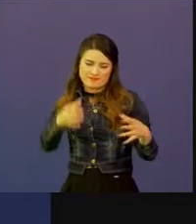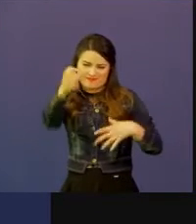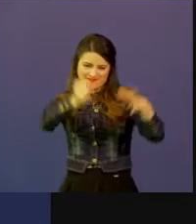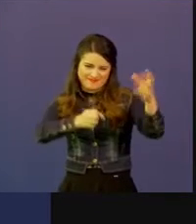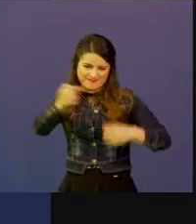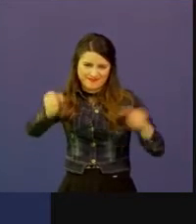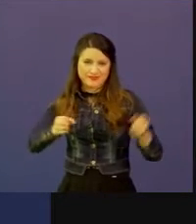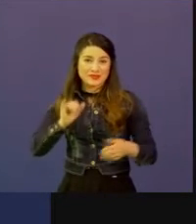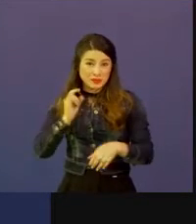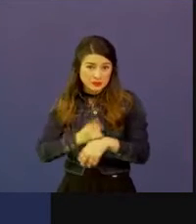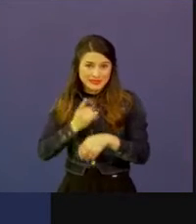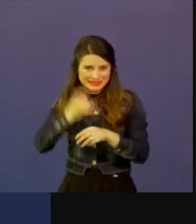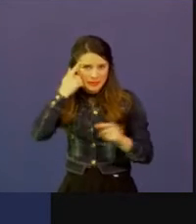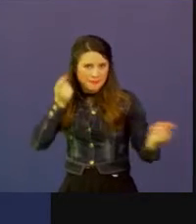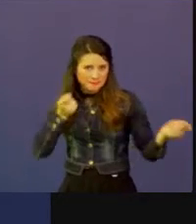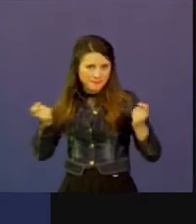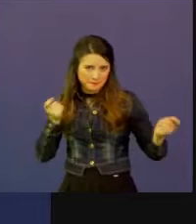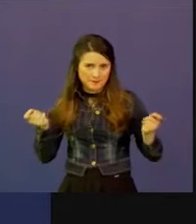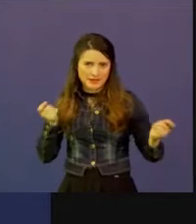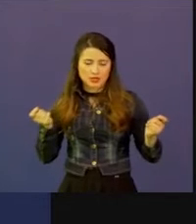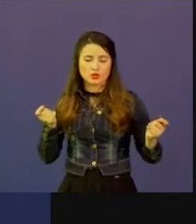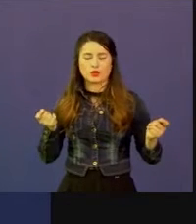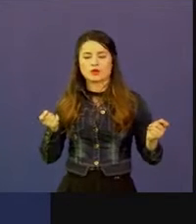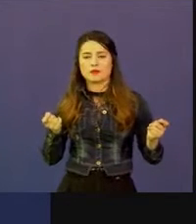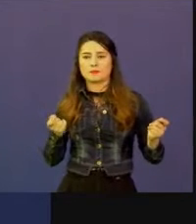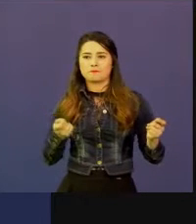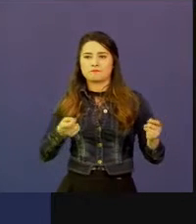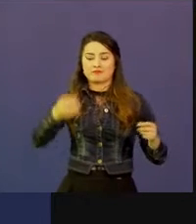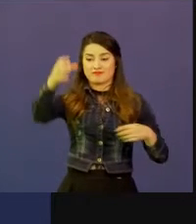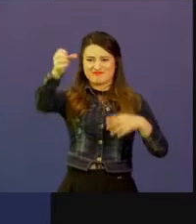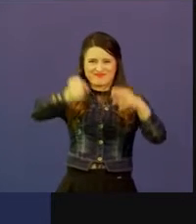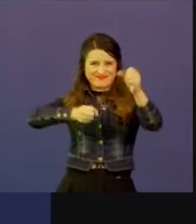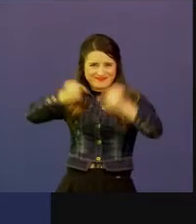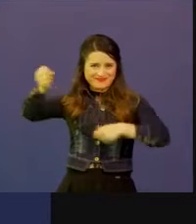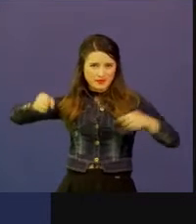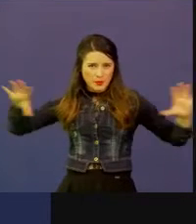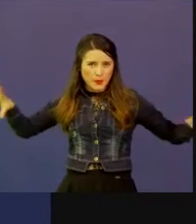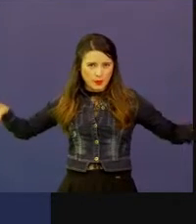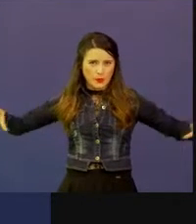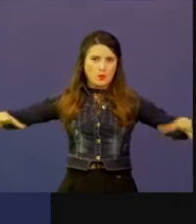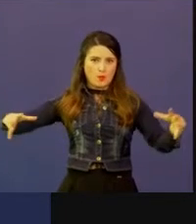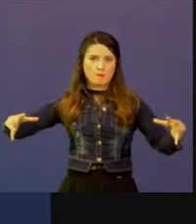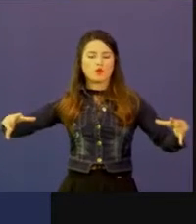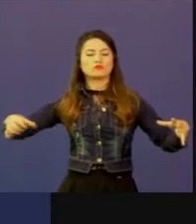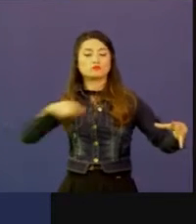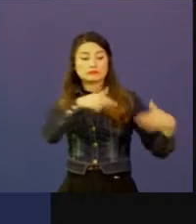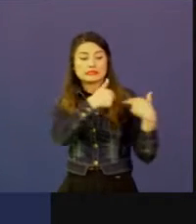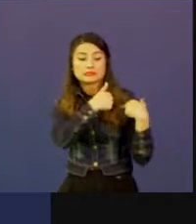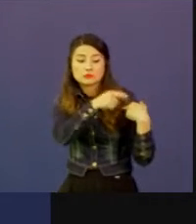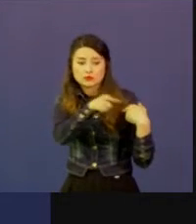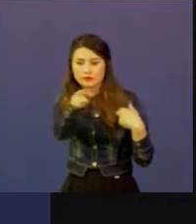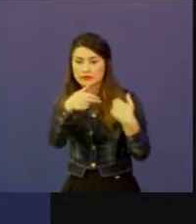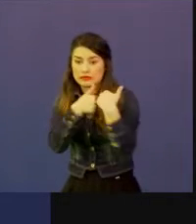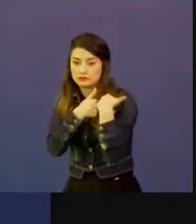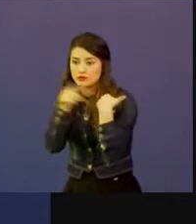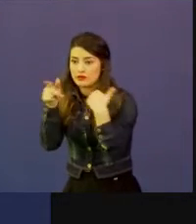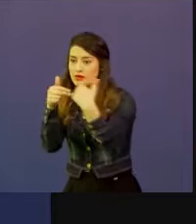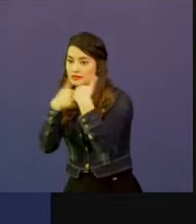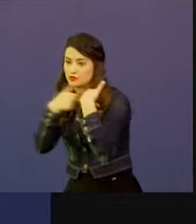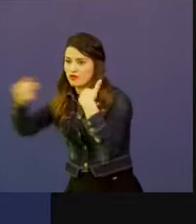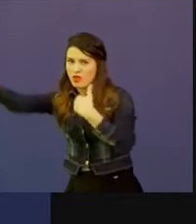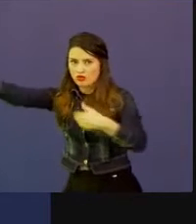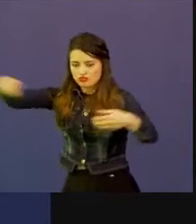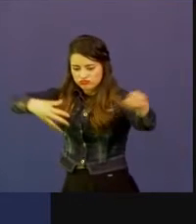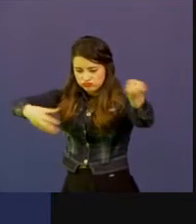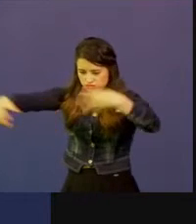les comentaba, en donde cada uno de los integrantes del grupo trabajaban o asumían en una serie de roles para contribuir al desarrollo